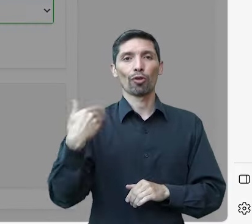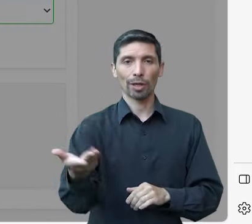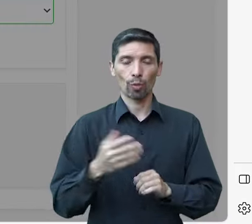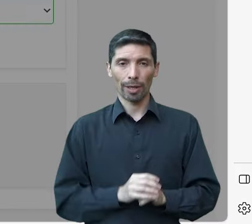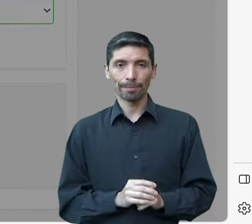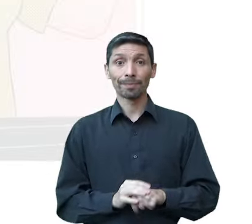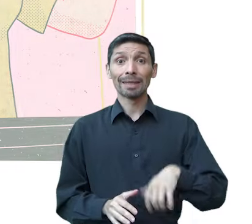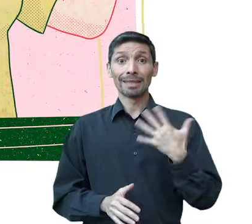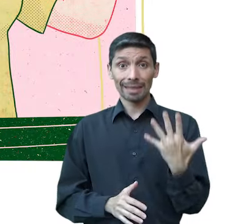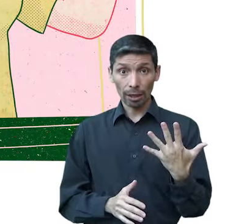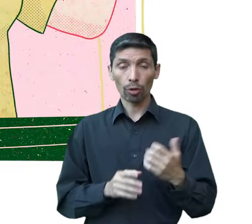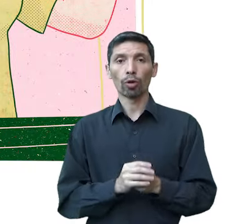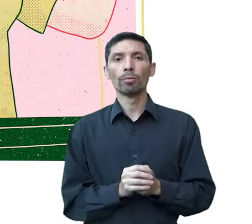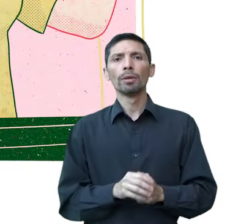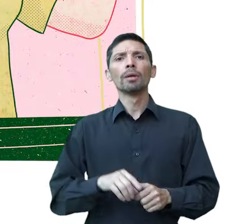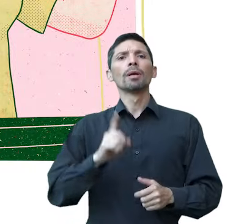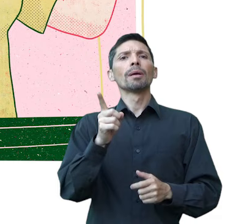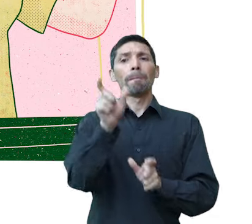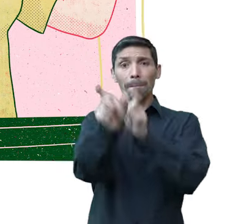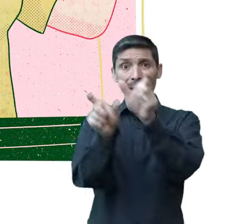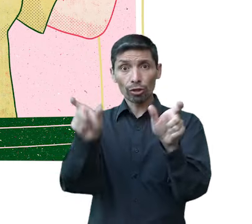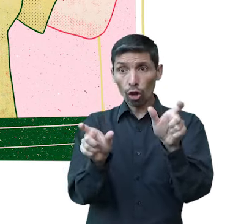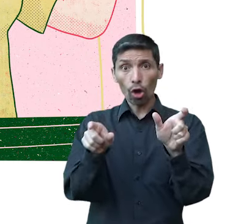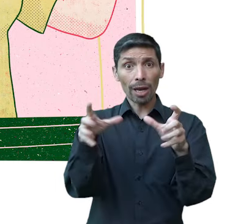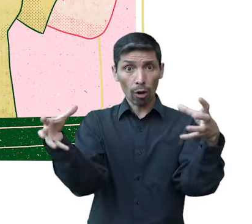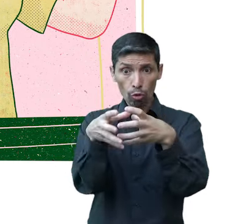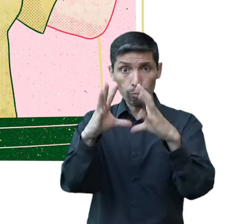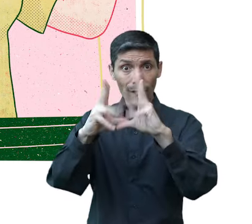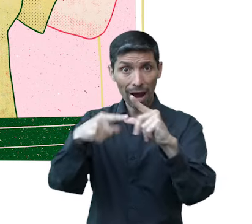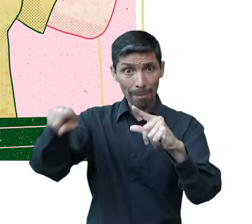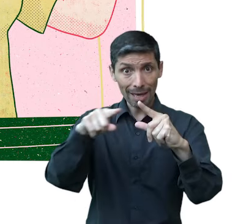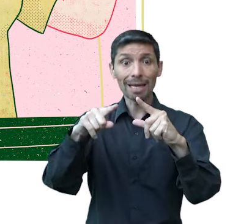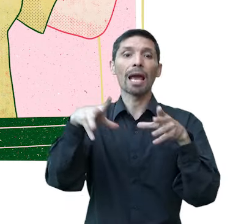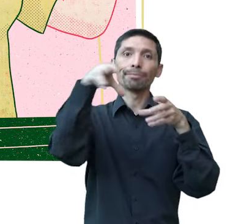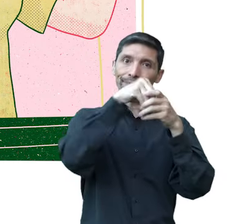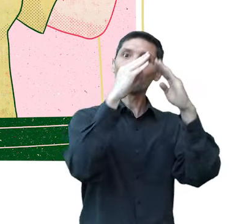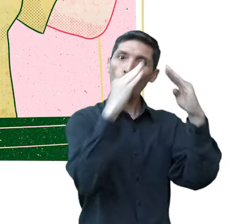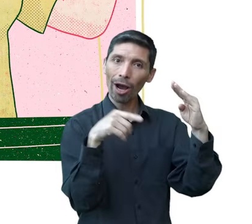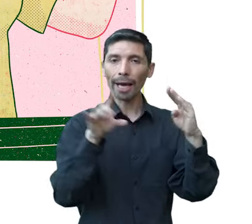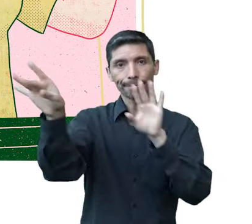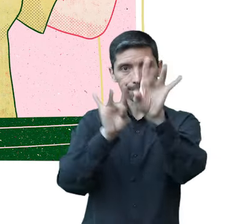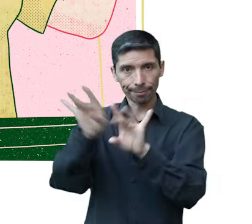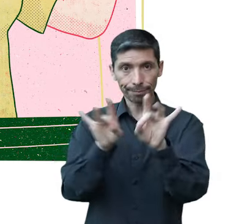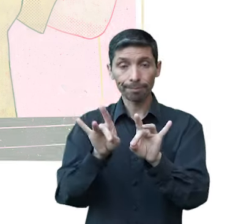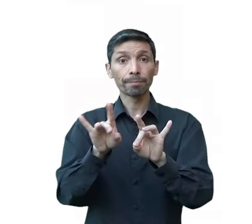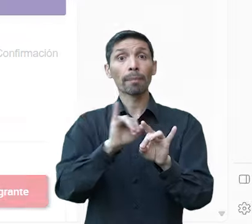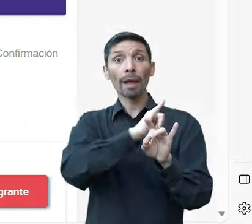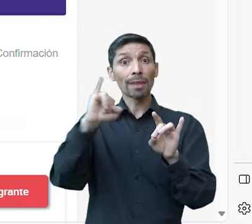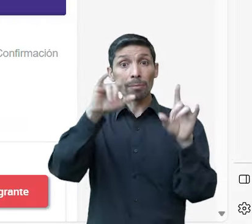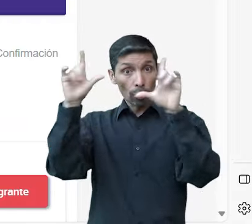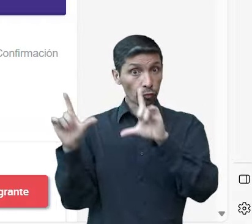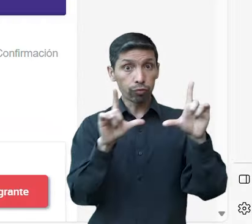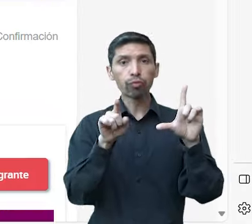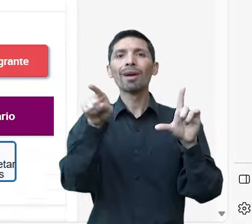selecciona Continuar. Paso número 5. Selecciona a los integrantes de tu grupo familiar que formarán parte de tu hogar. En